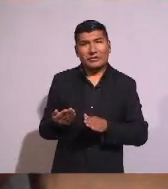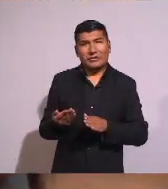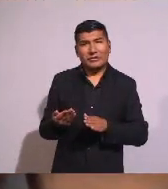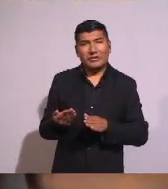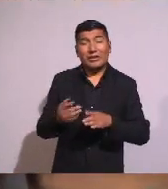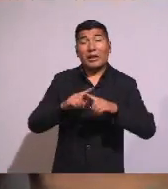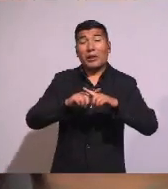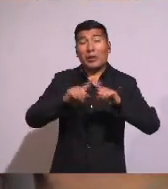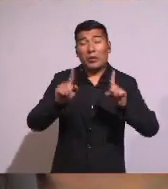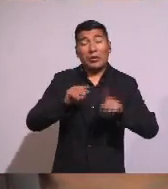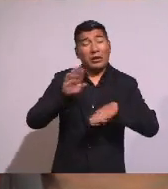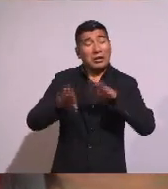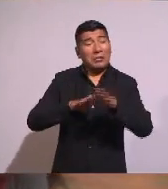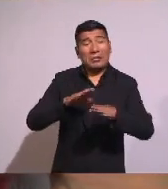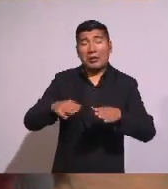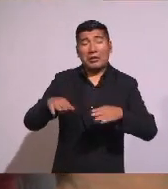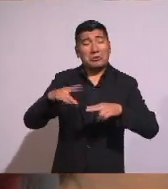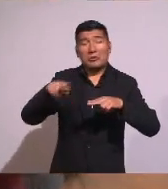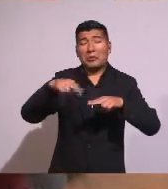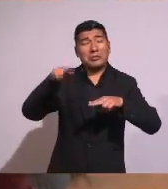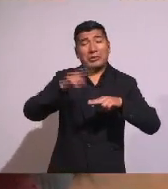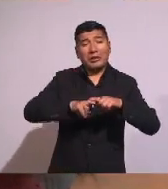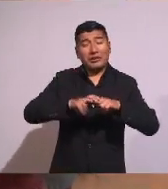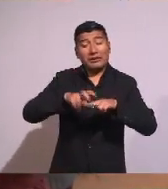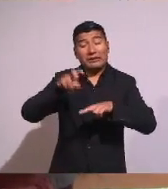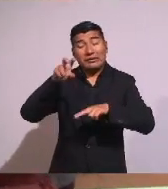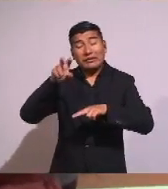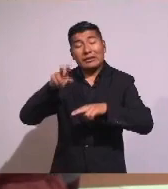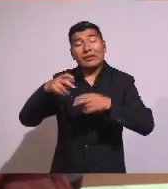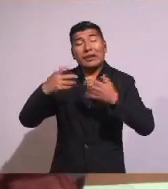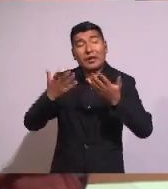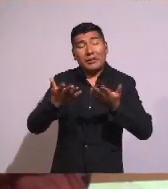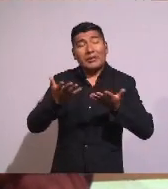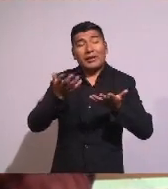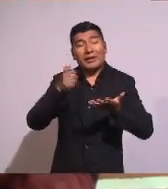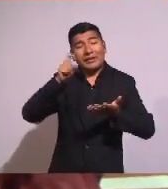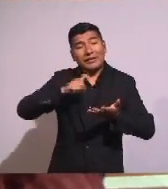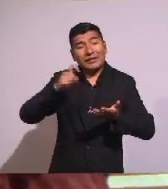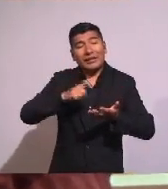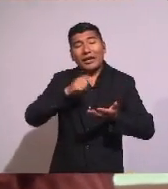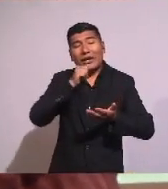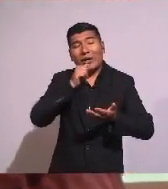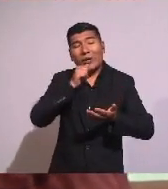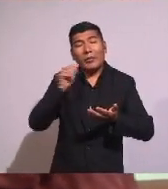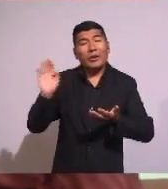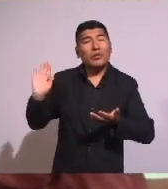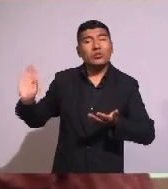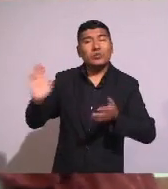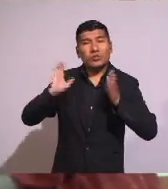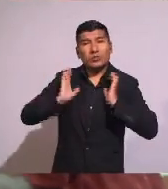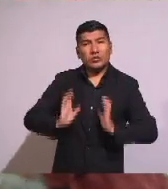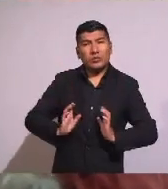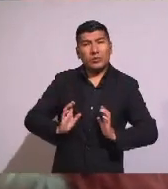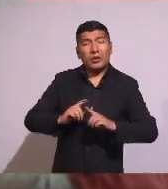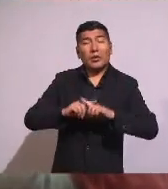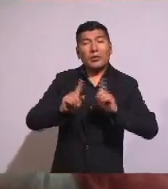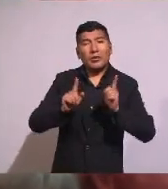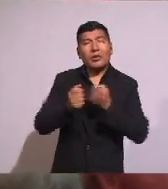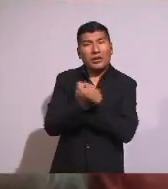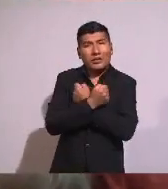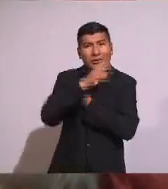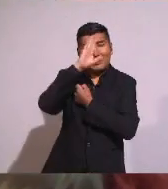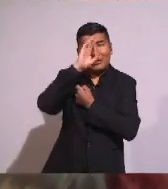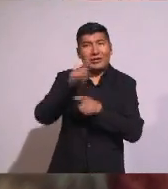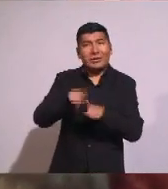pero andaba tranquila centrada en la necesidad de agua para su cuerpo pero queridos hermanos